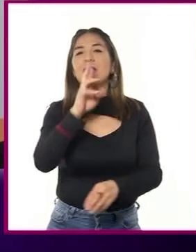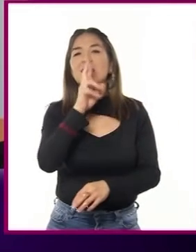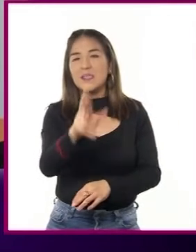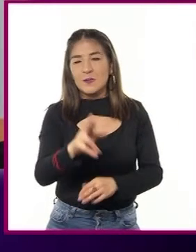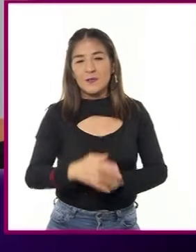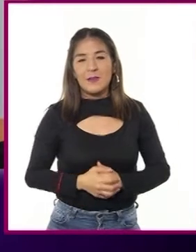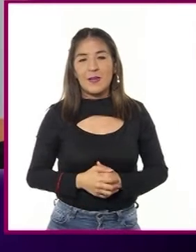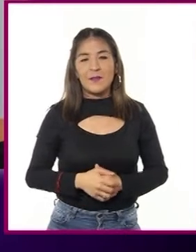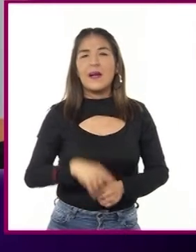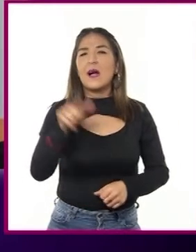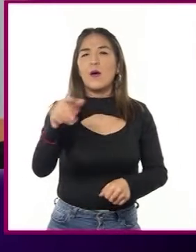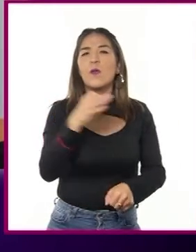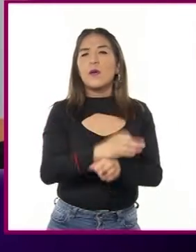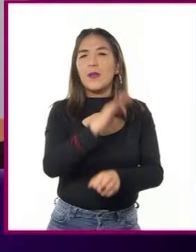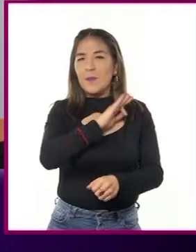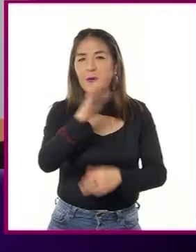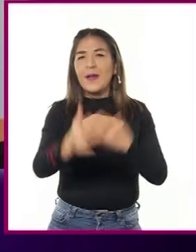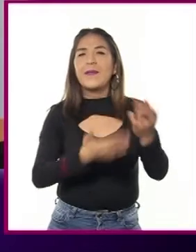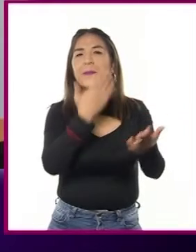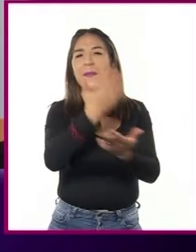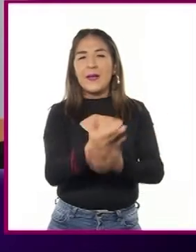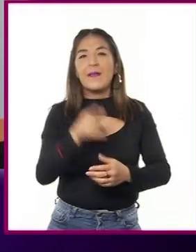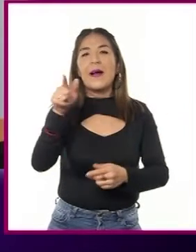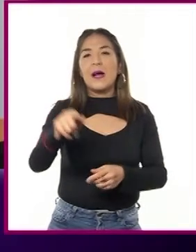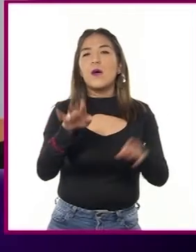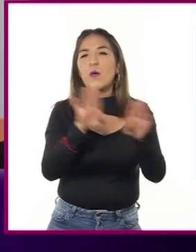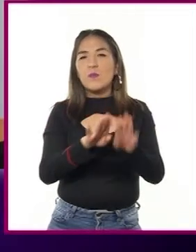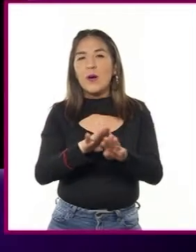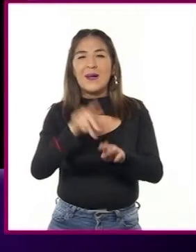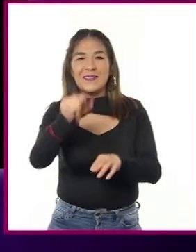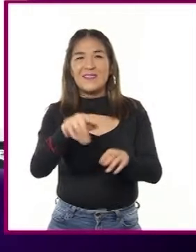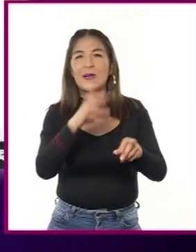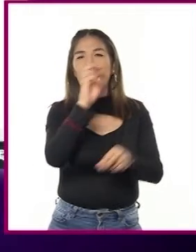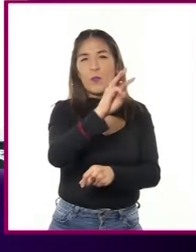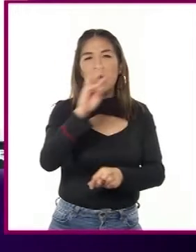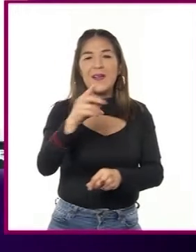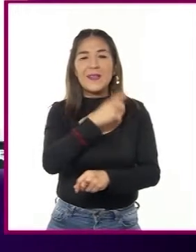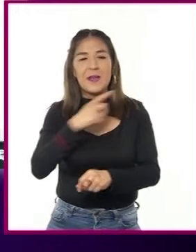resultados. Podemos solicitar al buscador que elimine algunas palabras